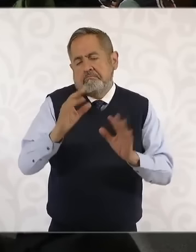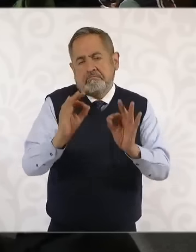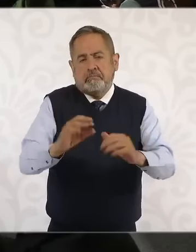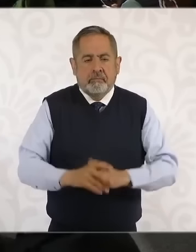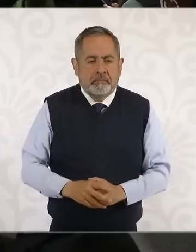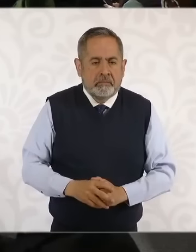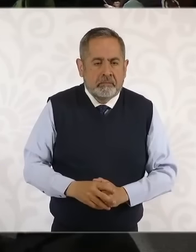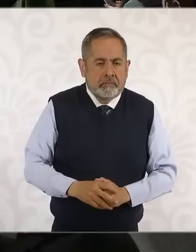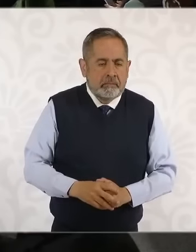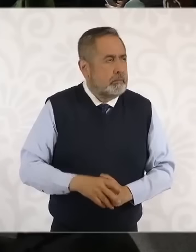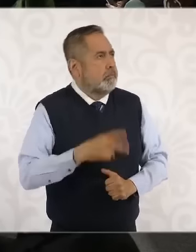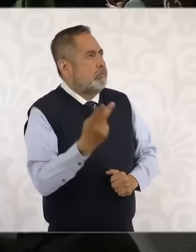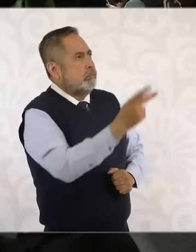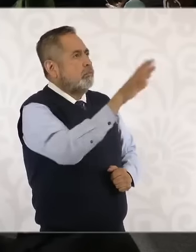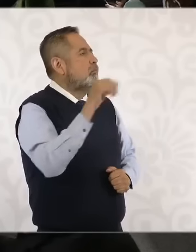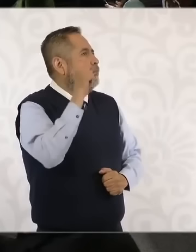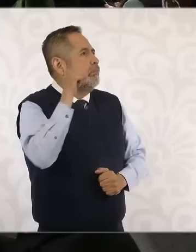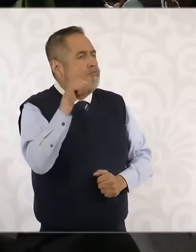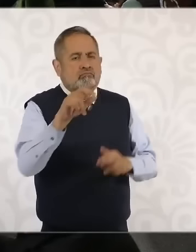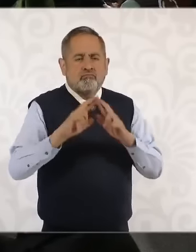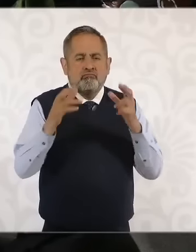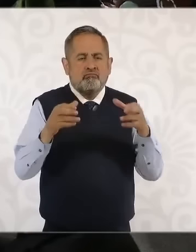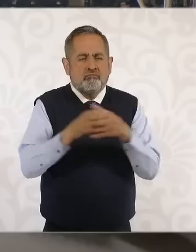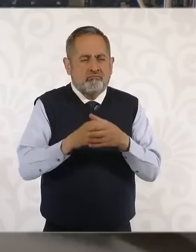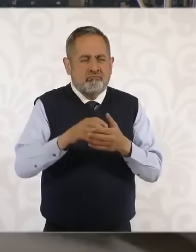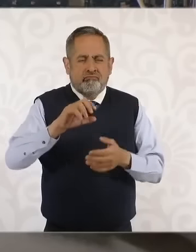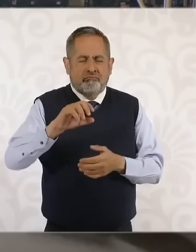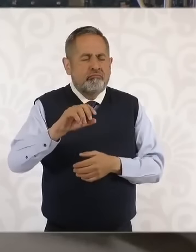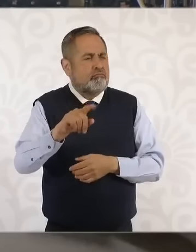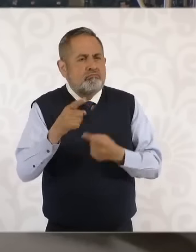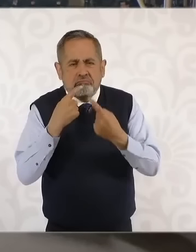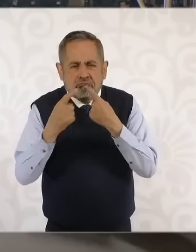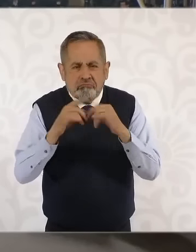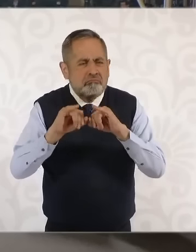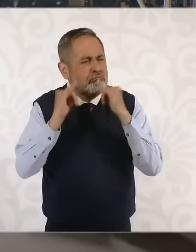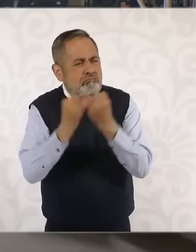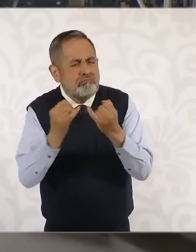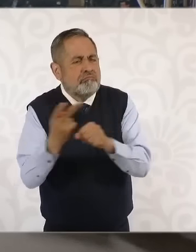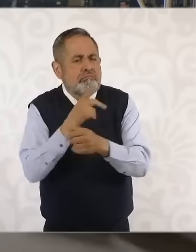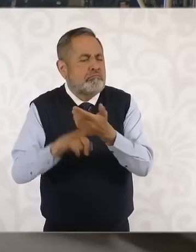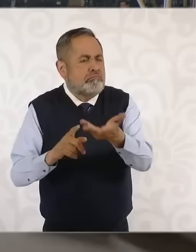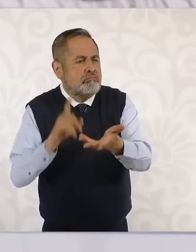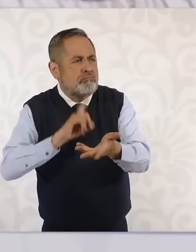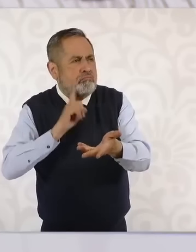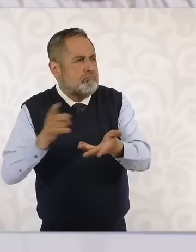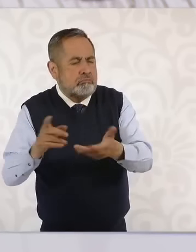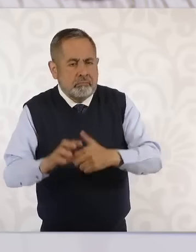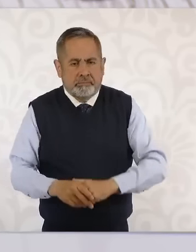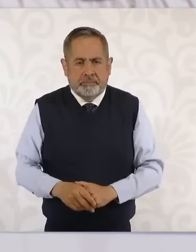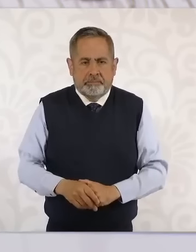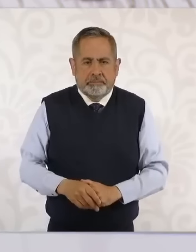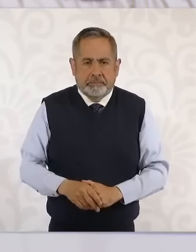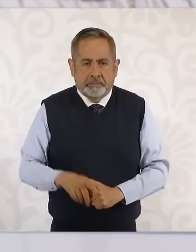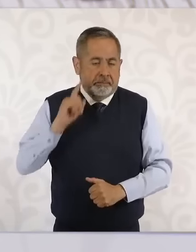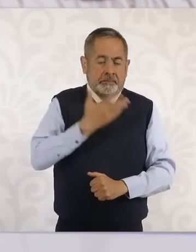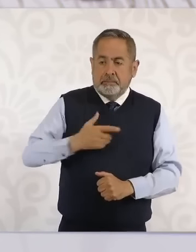También ayer se reunió con Mary Simon. ¿Cómo le fue la reunión? Ella es una mujer muy interesante, ella es